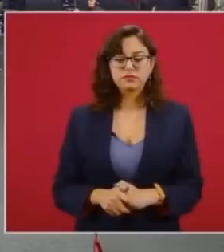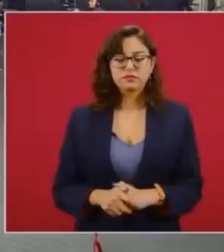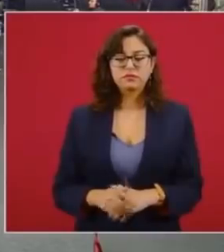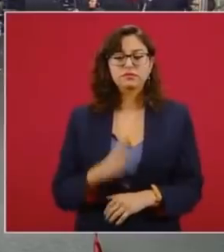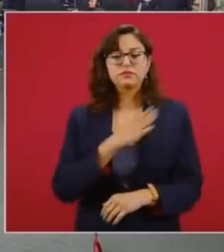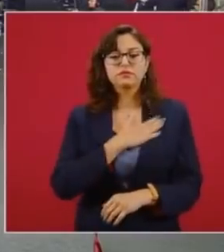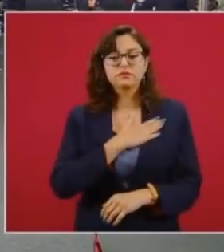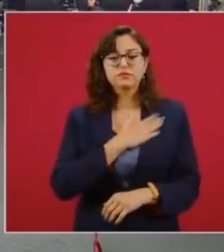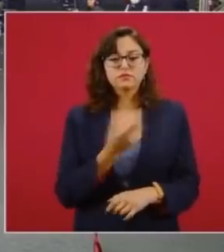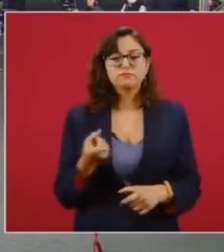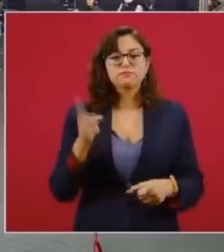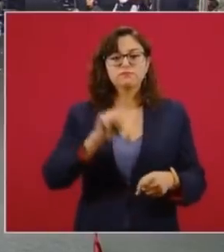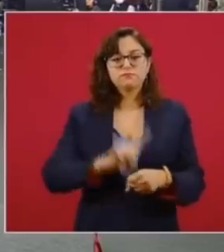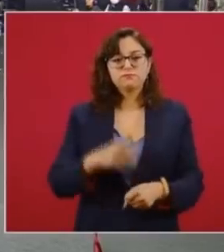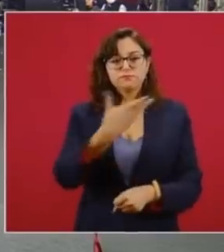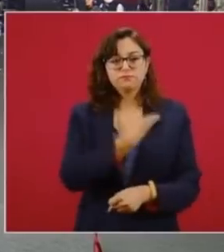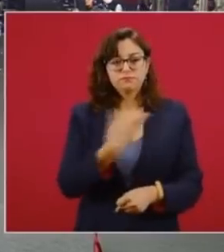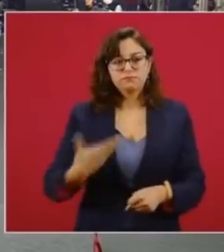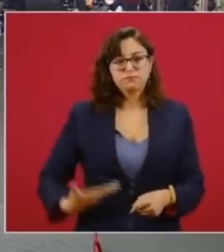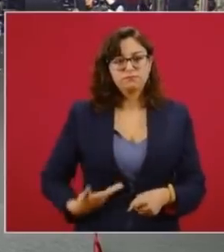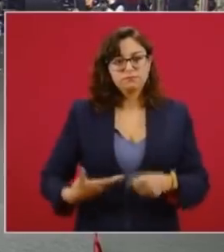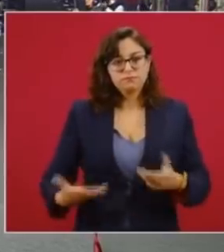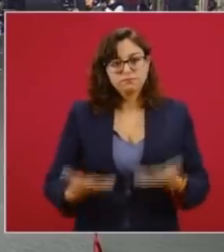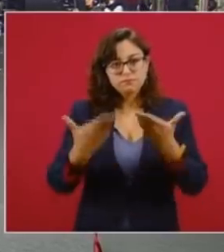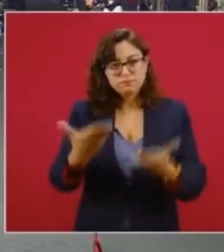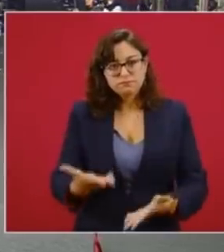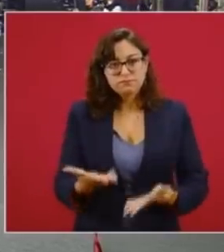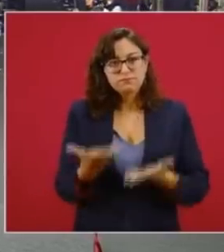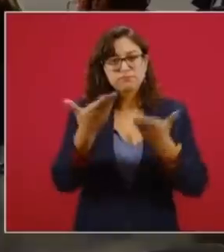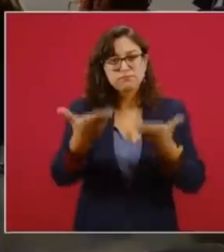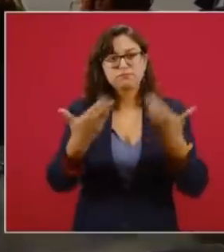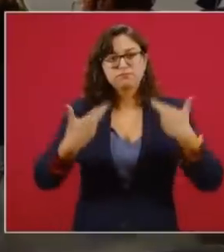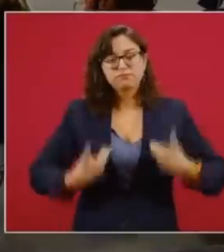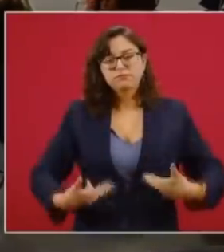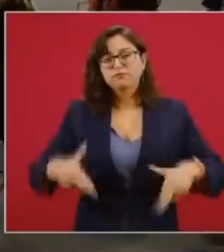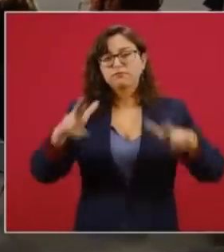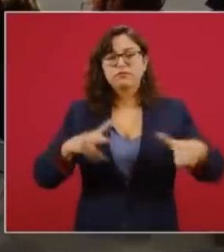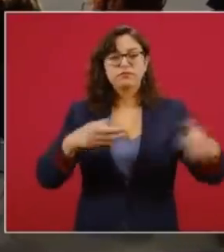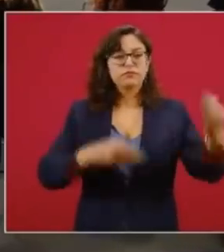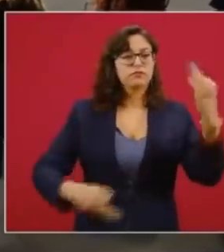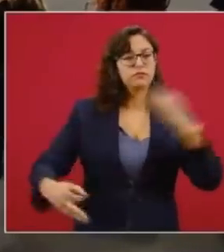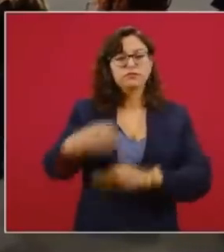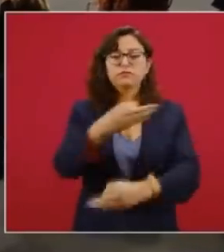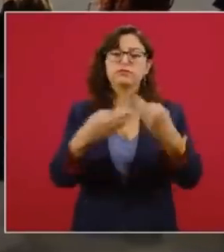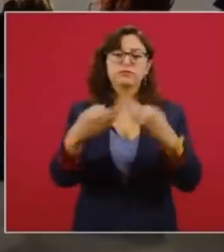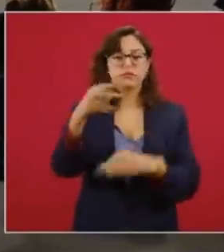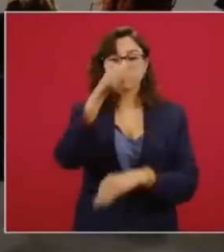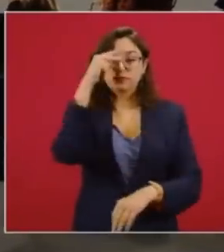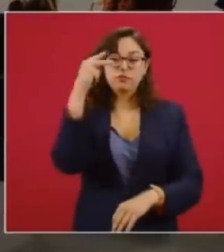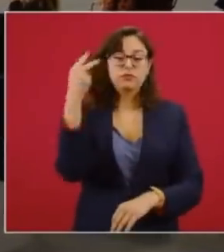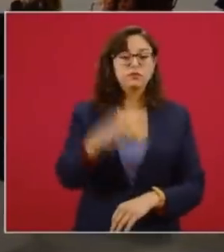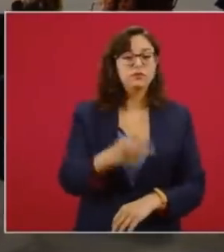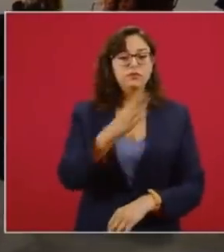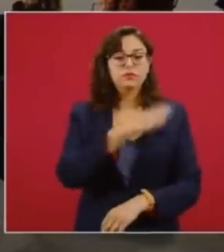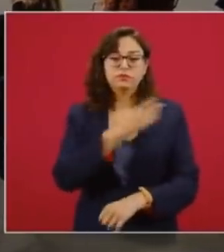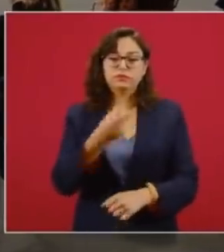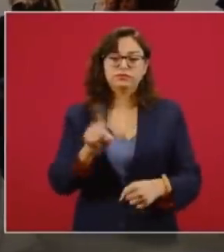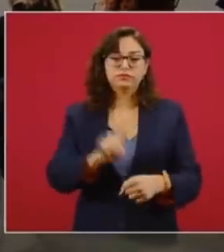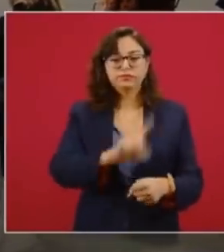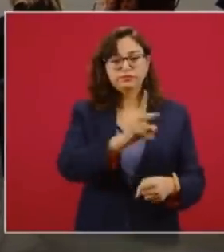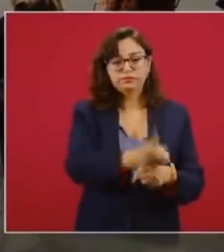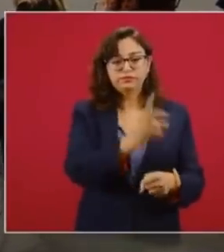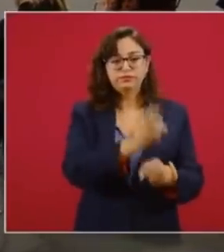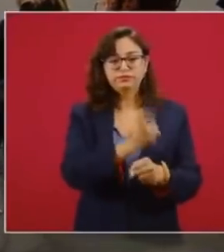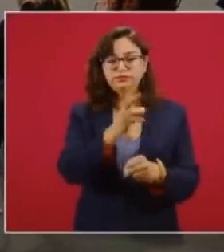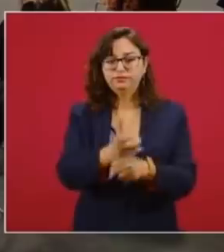Buenos días, presidente de todos los mexicanos. Buenos días a los invitados, buenos días a los colegas y buenos días a quienes nos ven, nos escuchan. Su